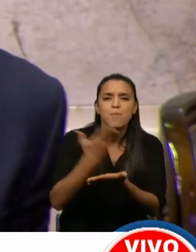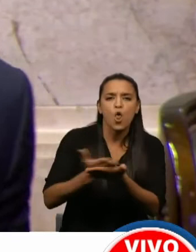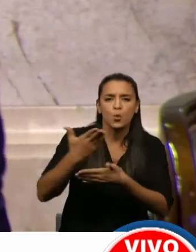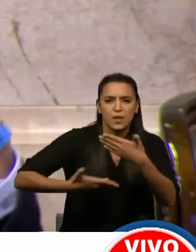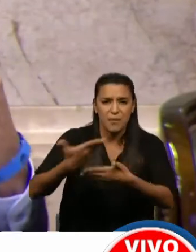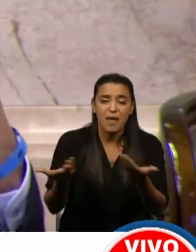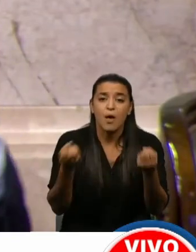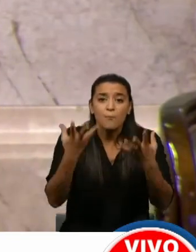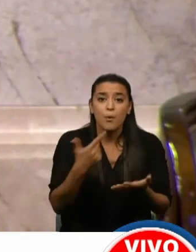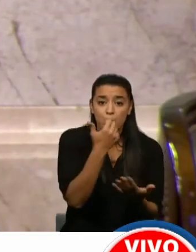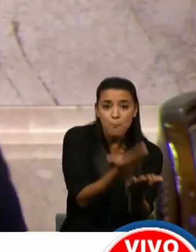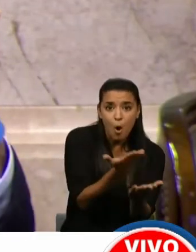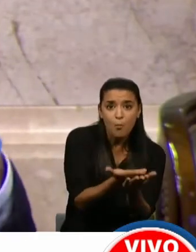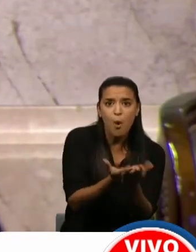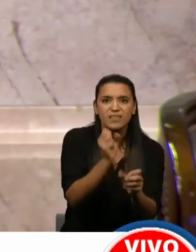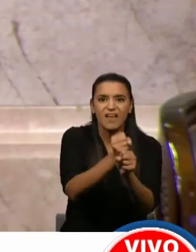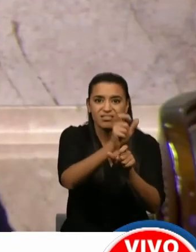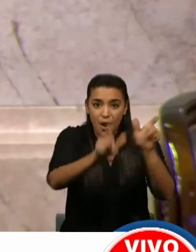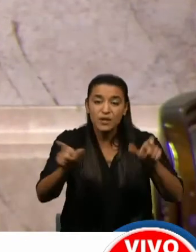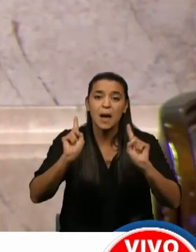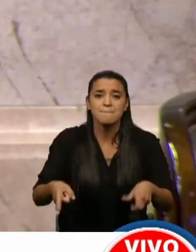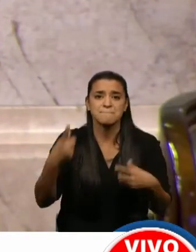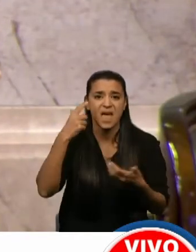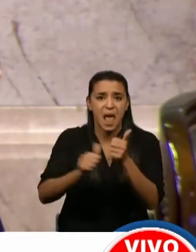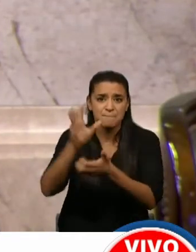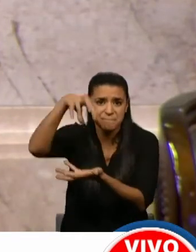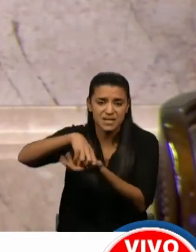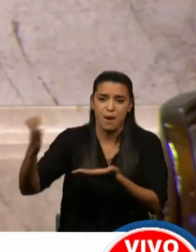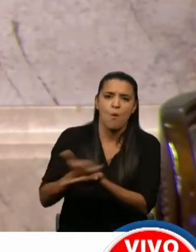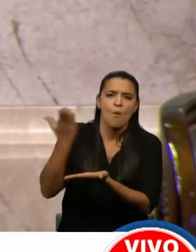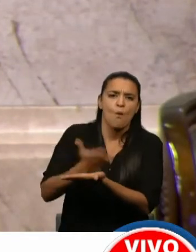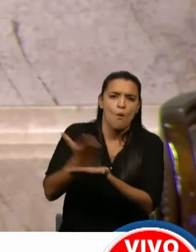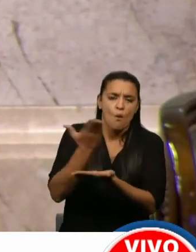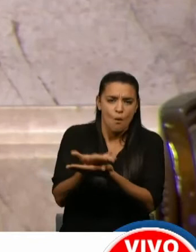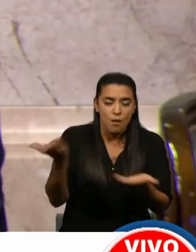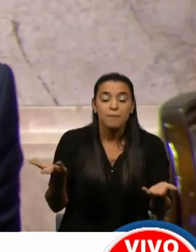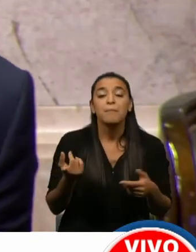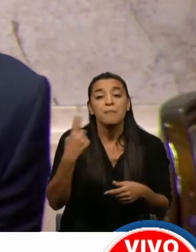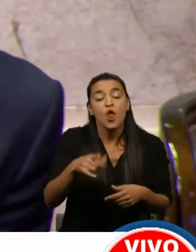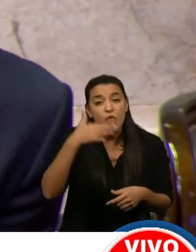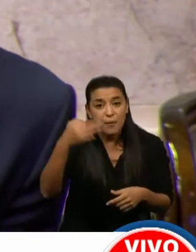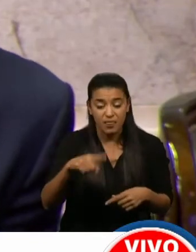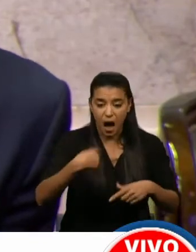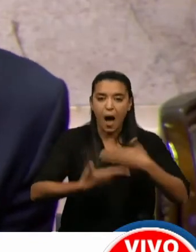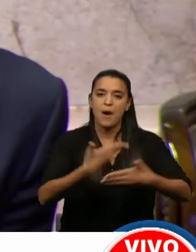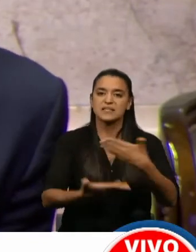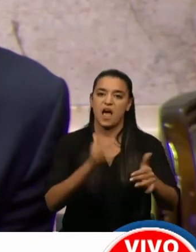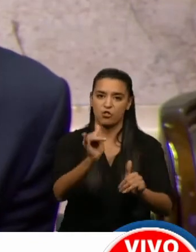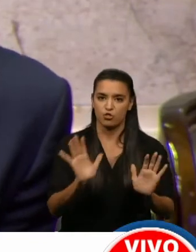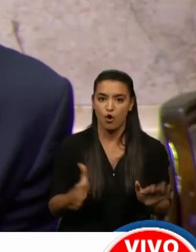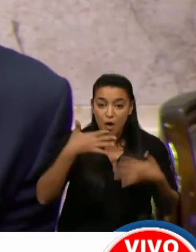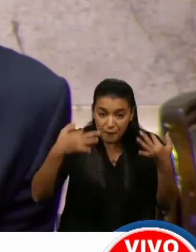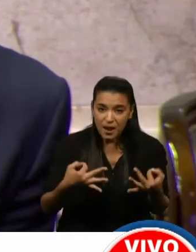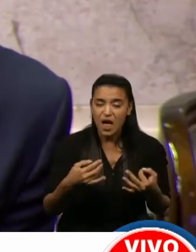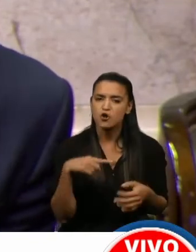productividad, porque es algo que se propone el trabajador y que se propone las compañías para generar más. Pero lo cierto es que estamos avanzando. Lo